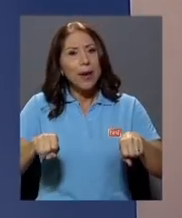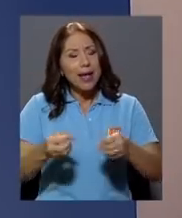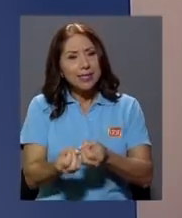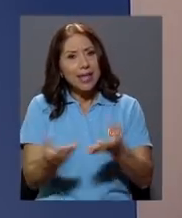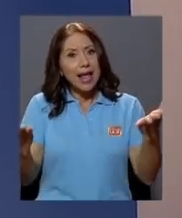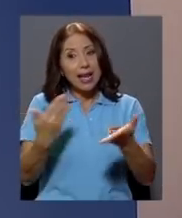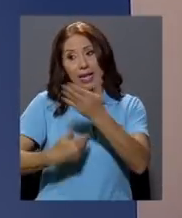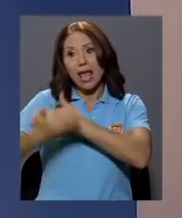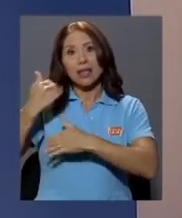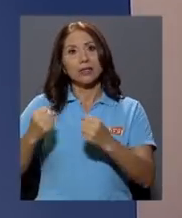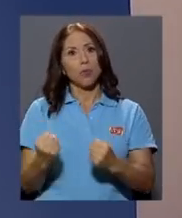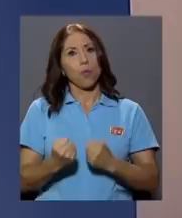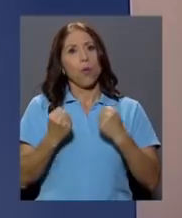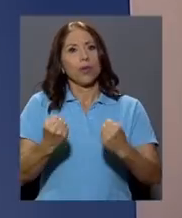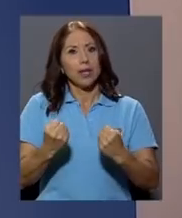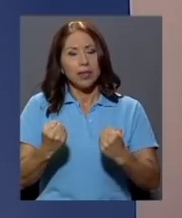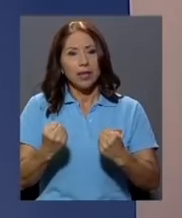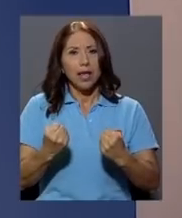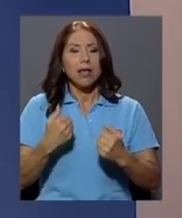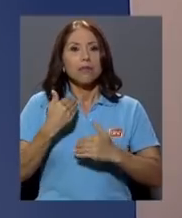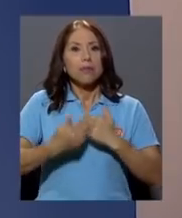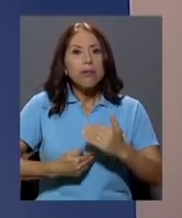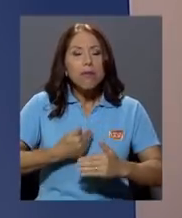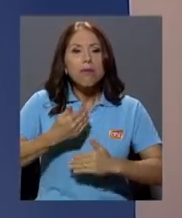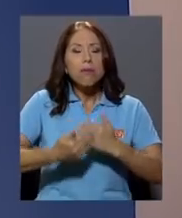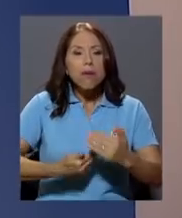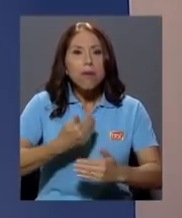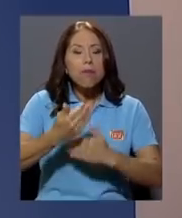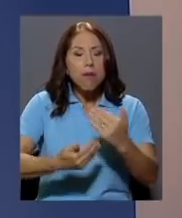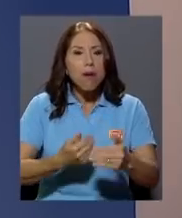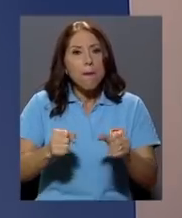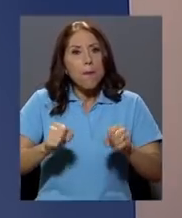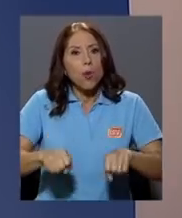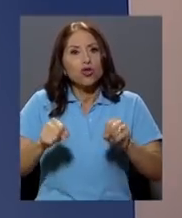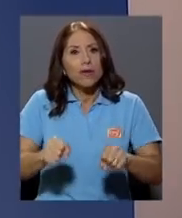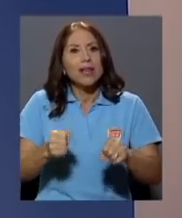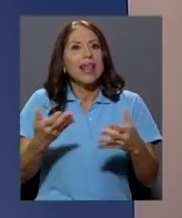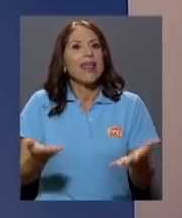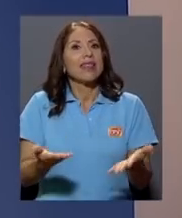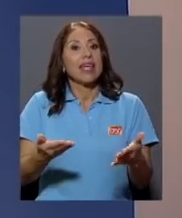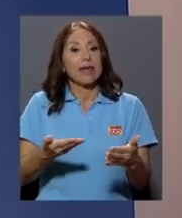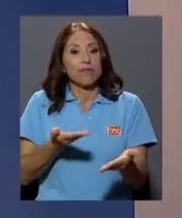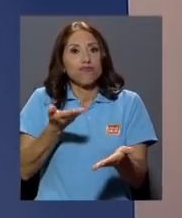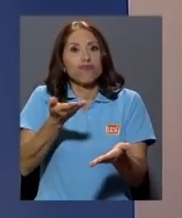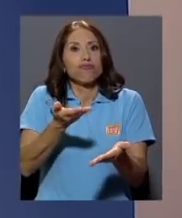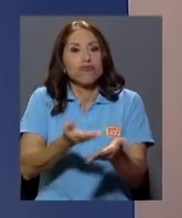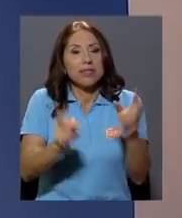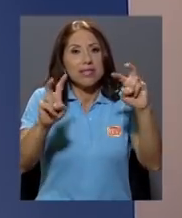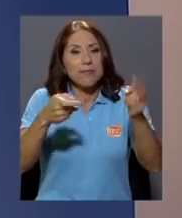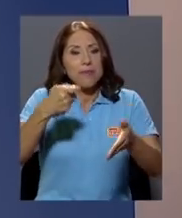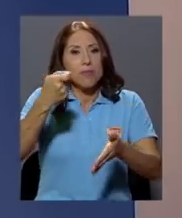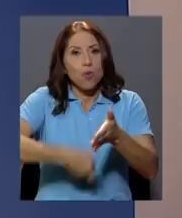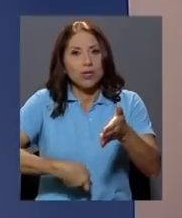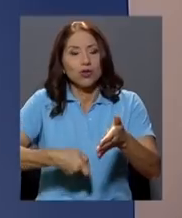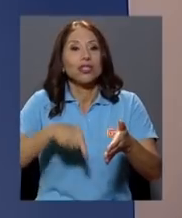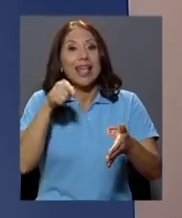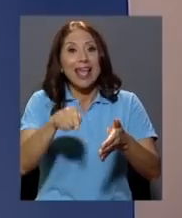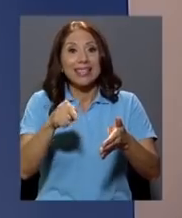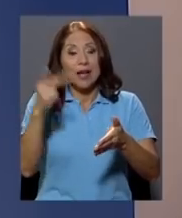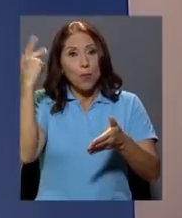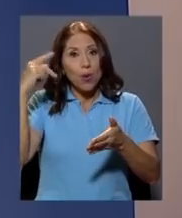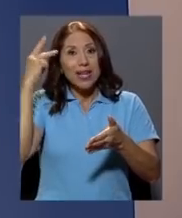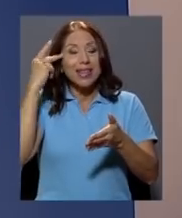estatal que era muy potente y cada vez más nos encontramos la posibilidad de poner en la mesa los impuestos. Esa política